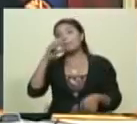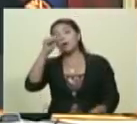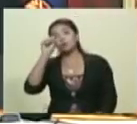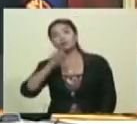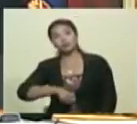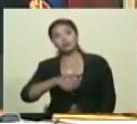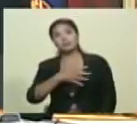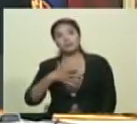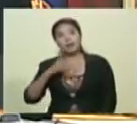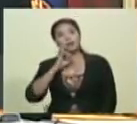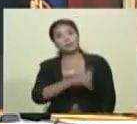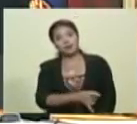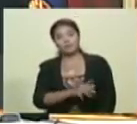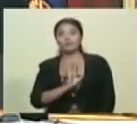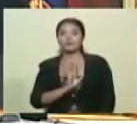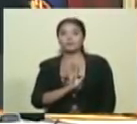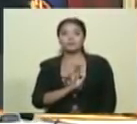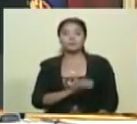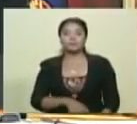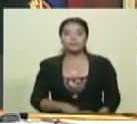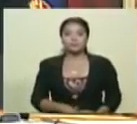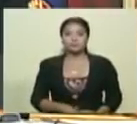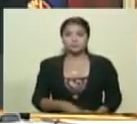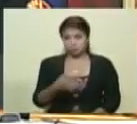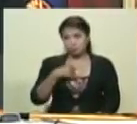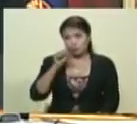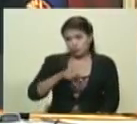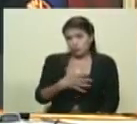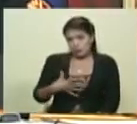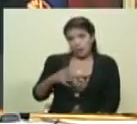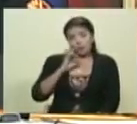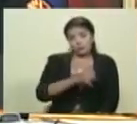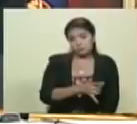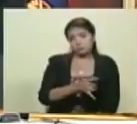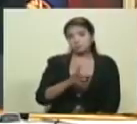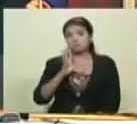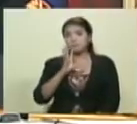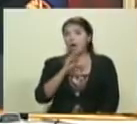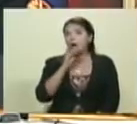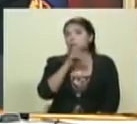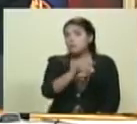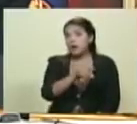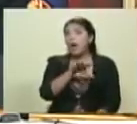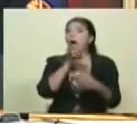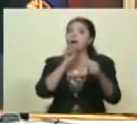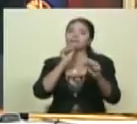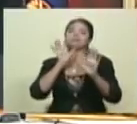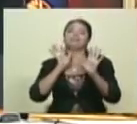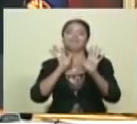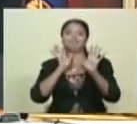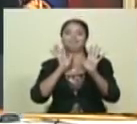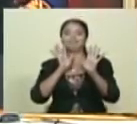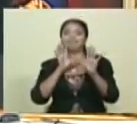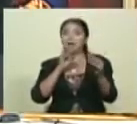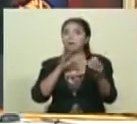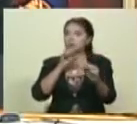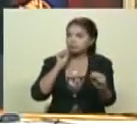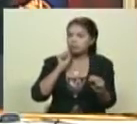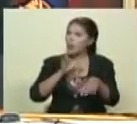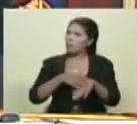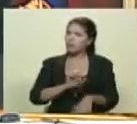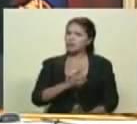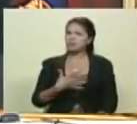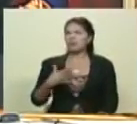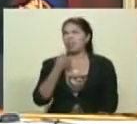por teléfono. Yo sí quiero hablar con Trump. Pues solo hablando se entiende la gente. ¿Por qué no voy a querer hablar con